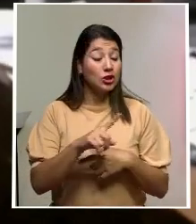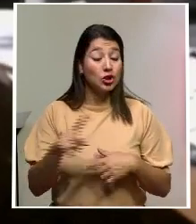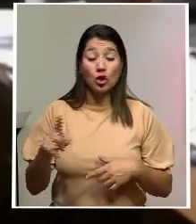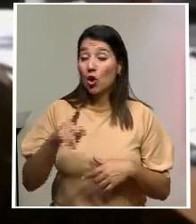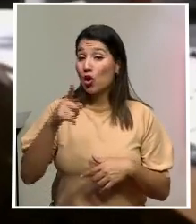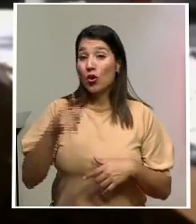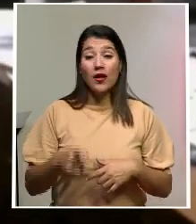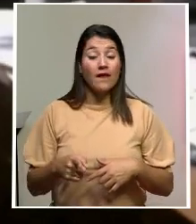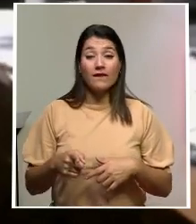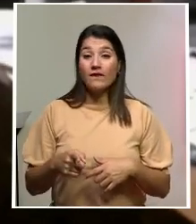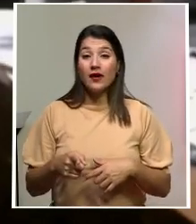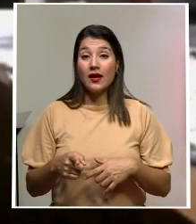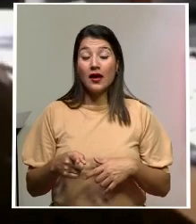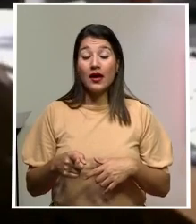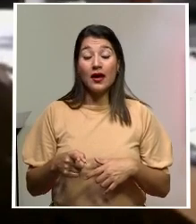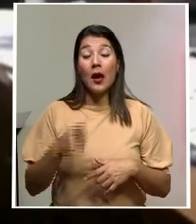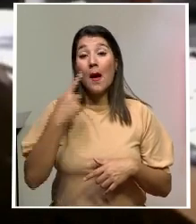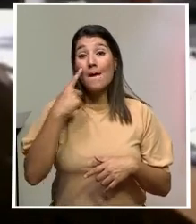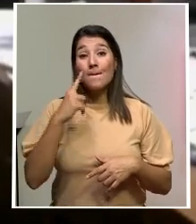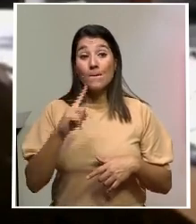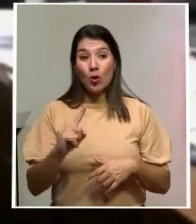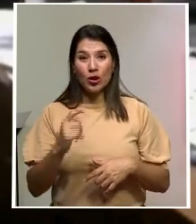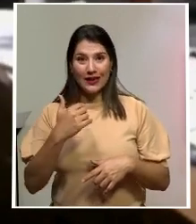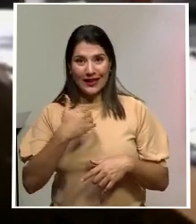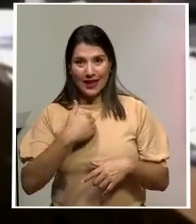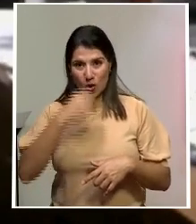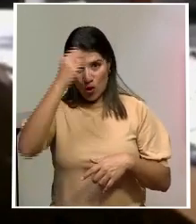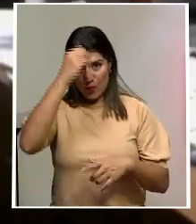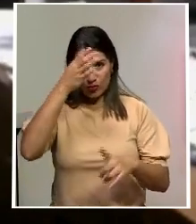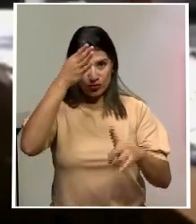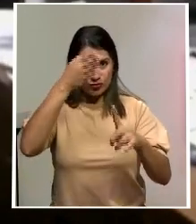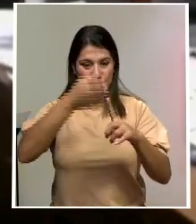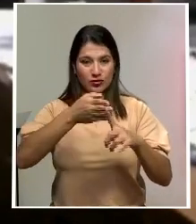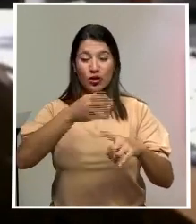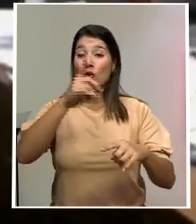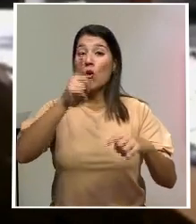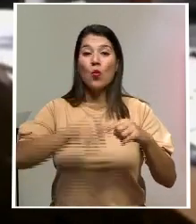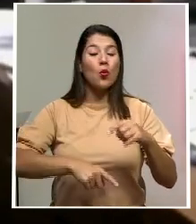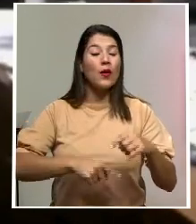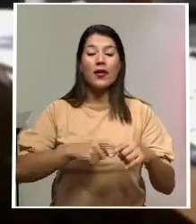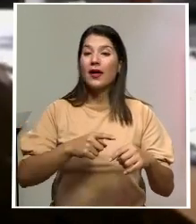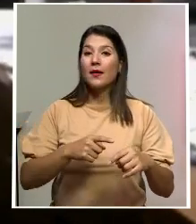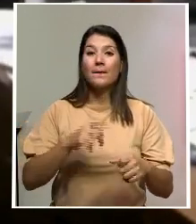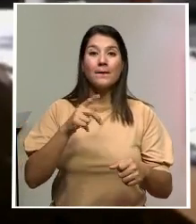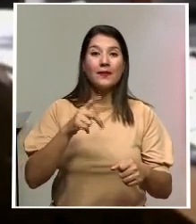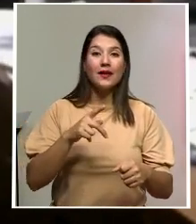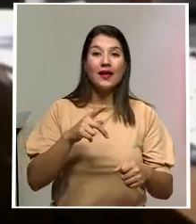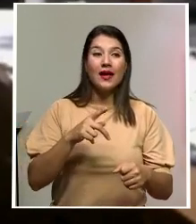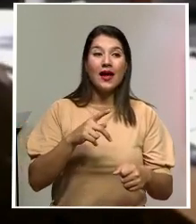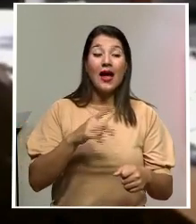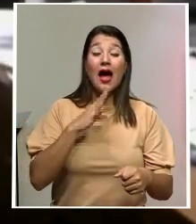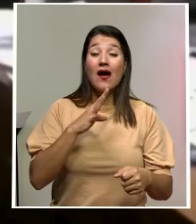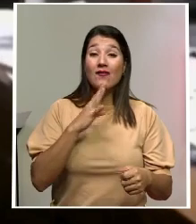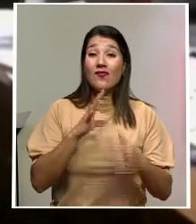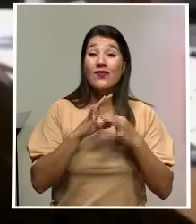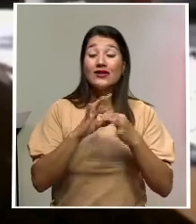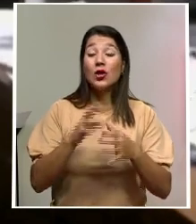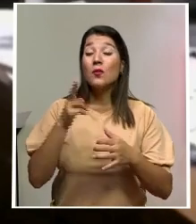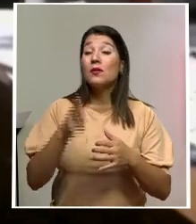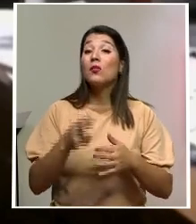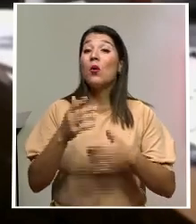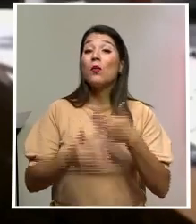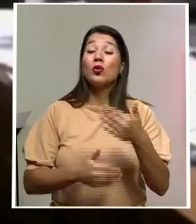principio de imparcialidad y de objetividad, volver a pronunciarse en el mismo proceso. Y eso hace que entonces sea